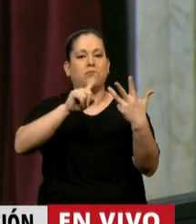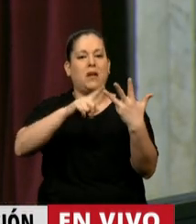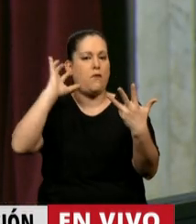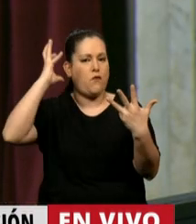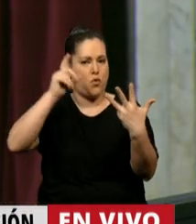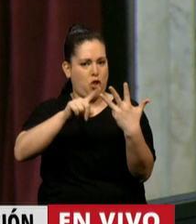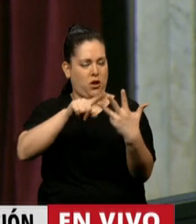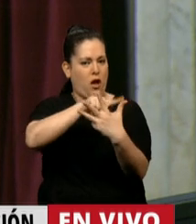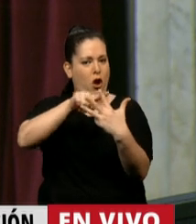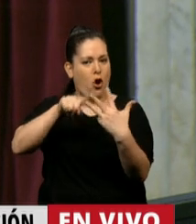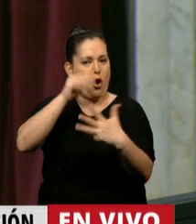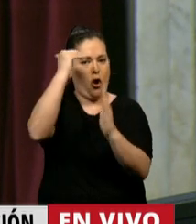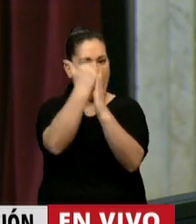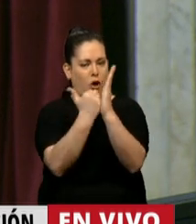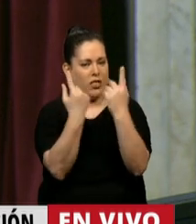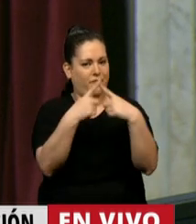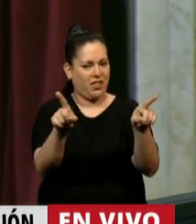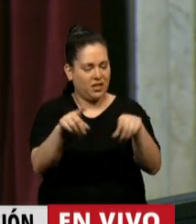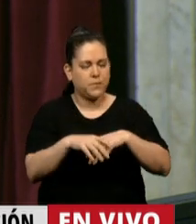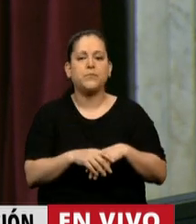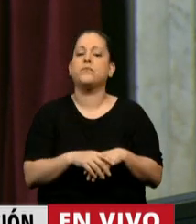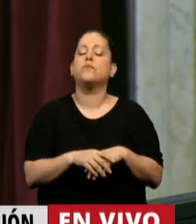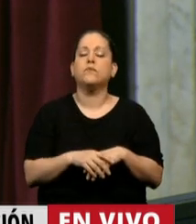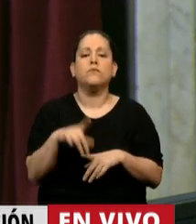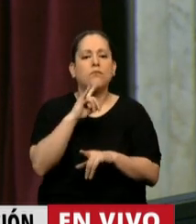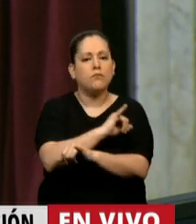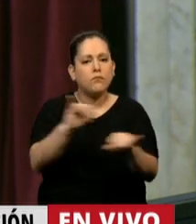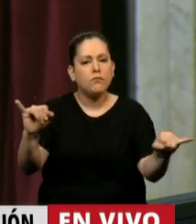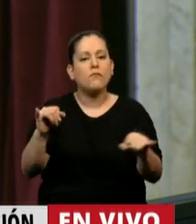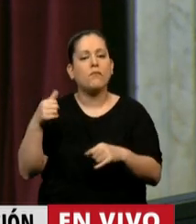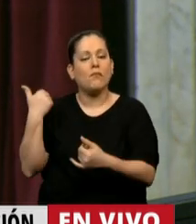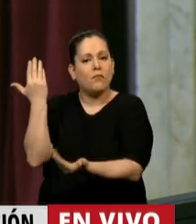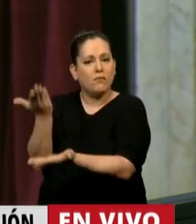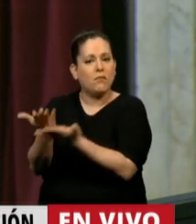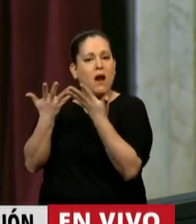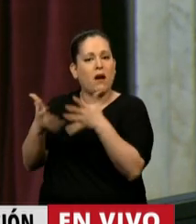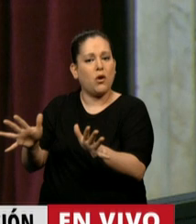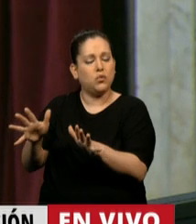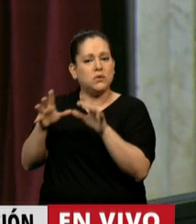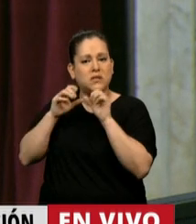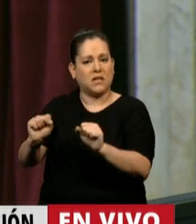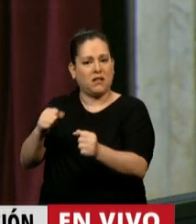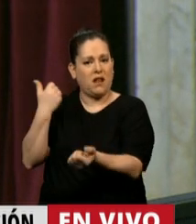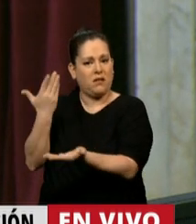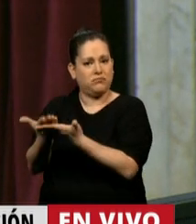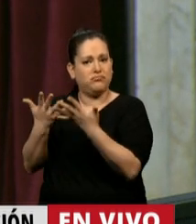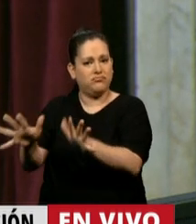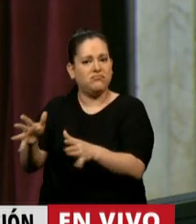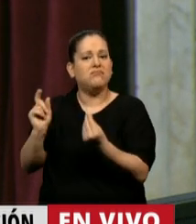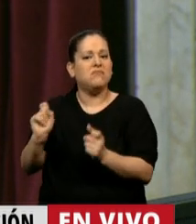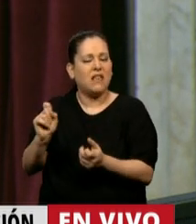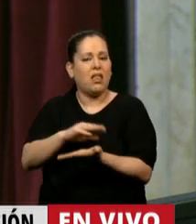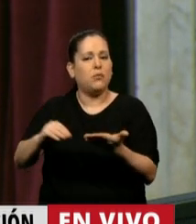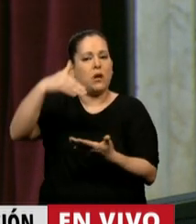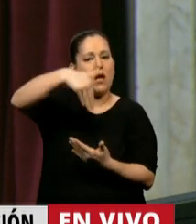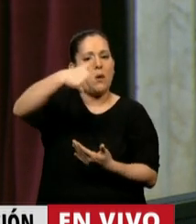presidencia informa que obra en secretaría la renuncia presentada por el señor diputado daroz